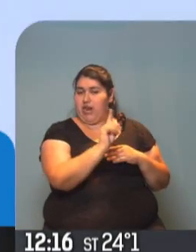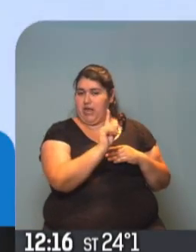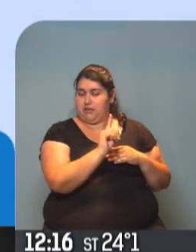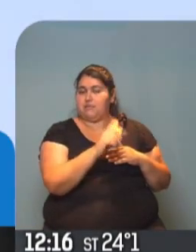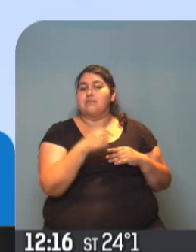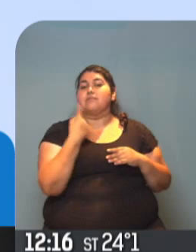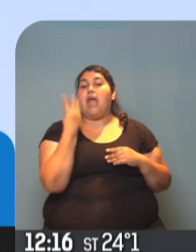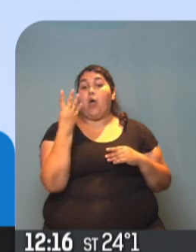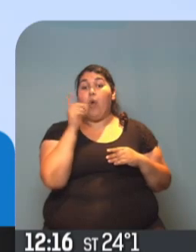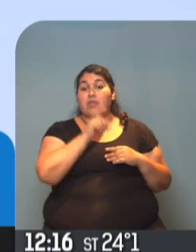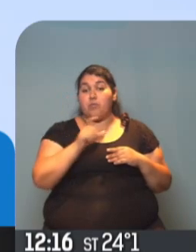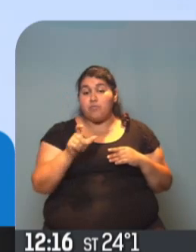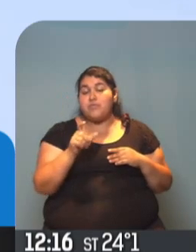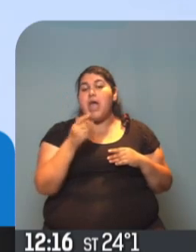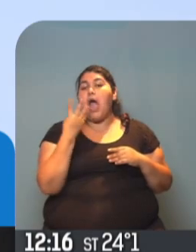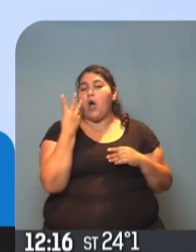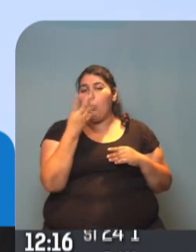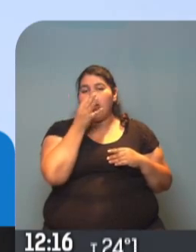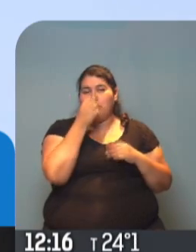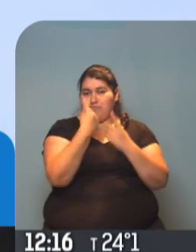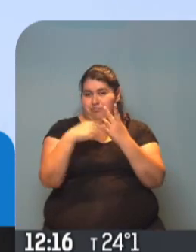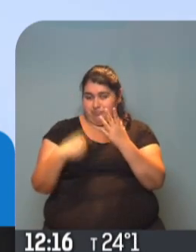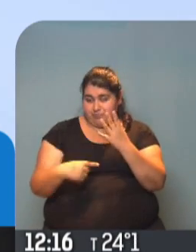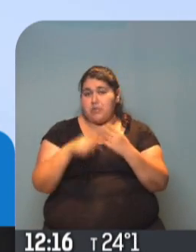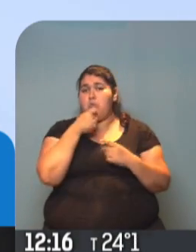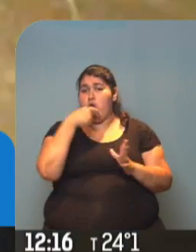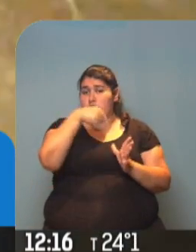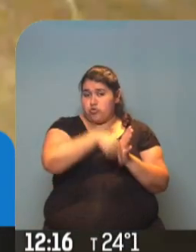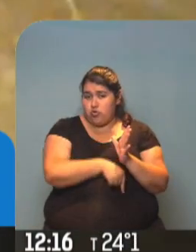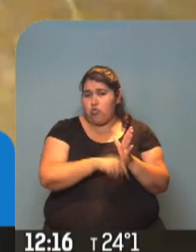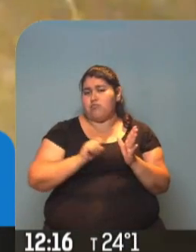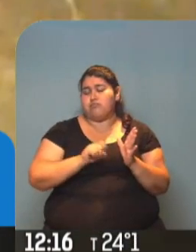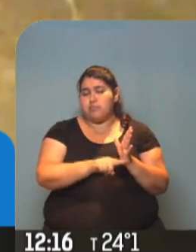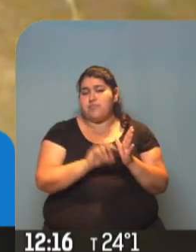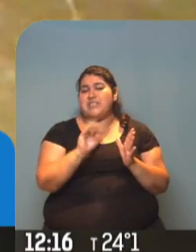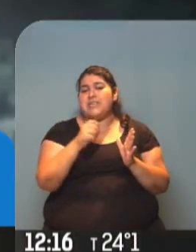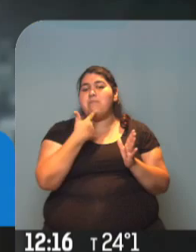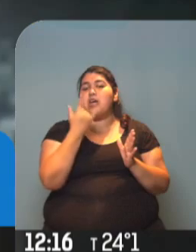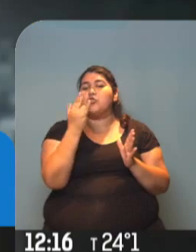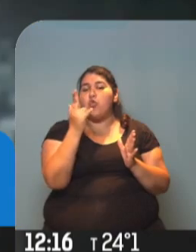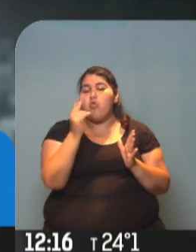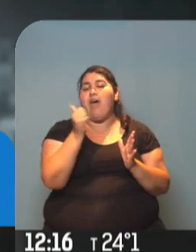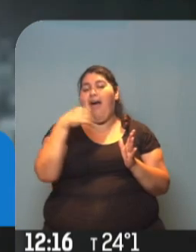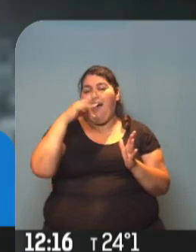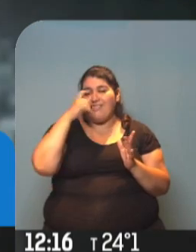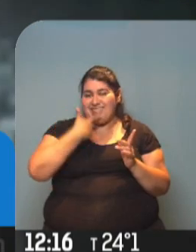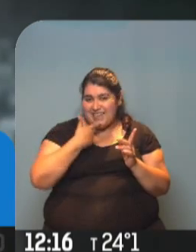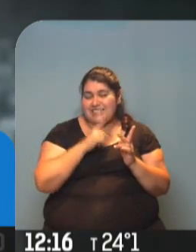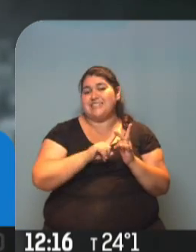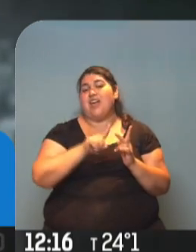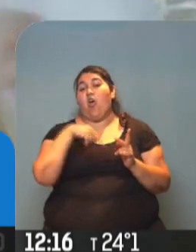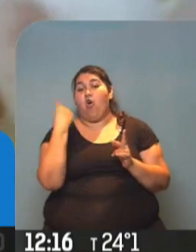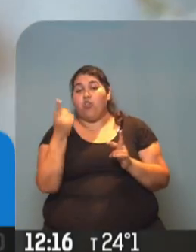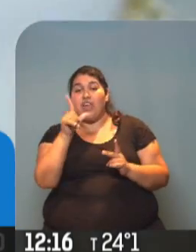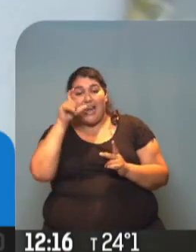Existen 4 variantes de hantavirus según la región del país. En la Patagonia circula el virus Sur y Andes, en la región pampeana el